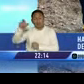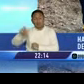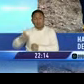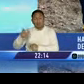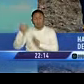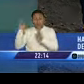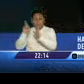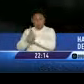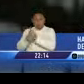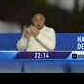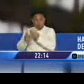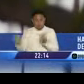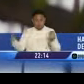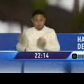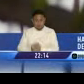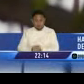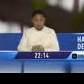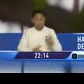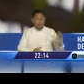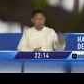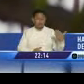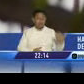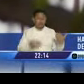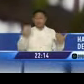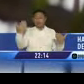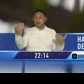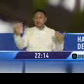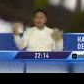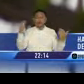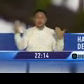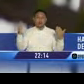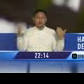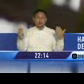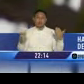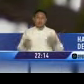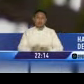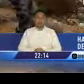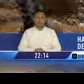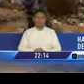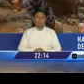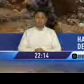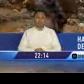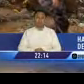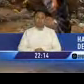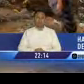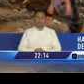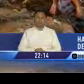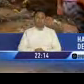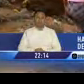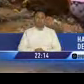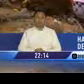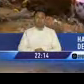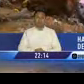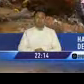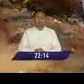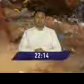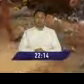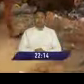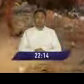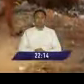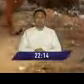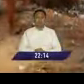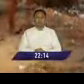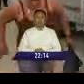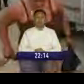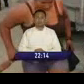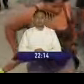constan en las 105 denuncias de desaparecidos en toda la zona 8. Con cámaras